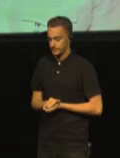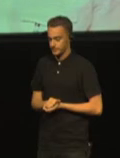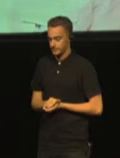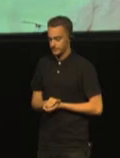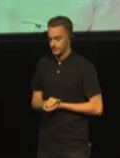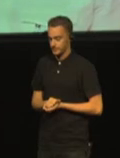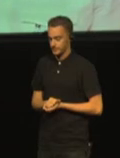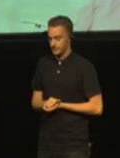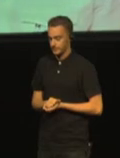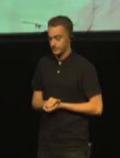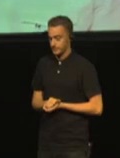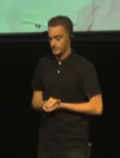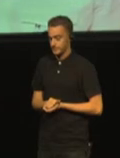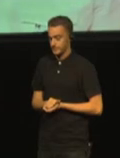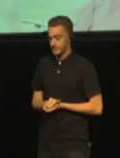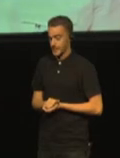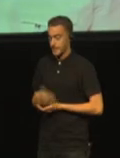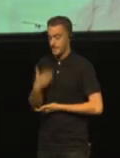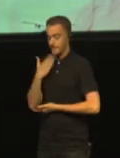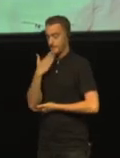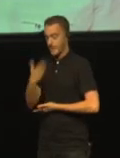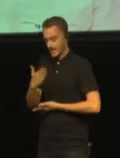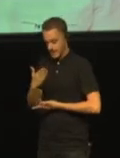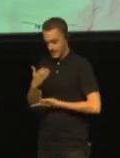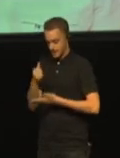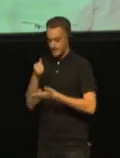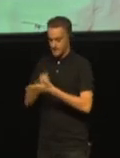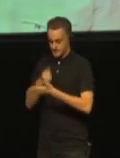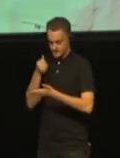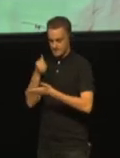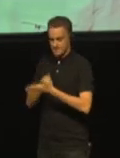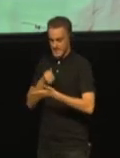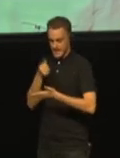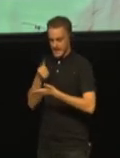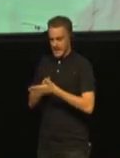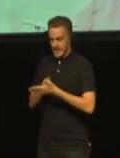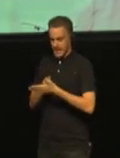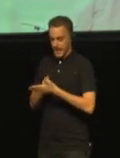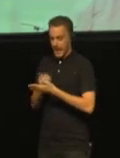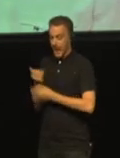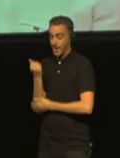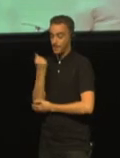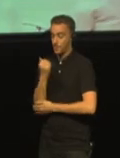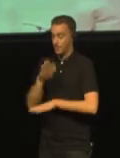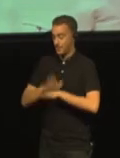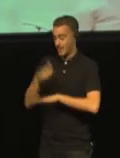Se debe pedir activamente el